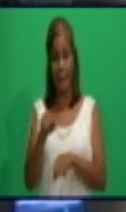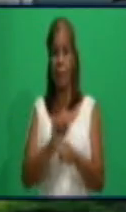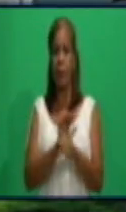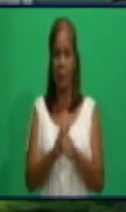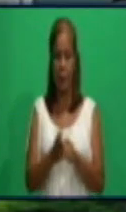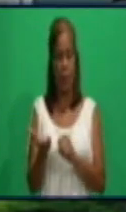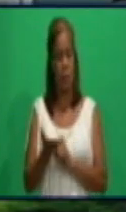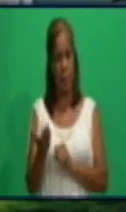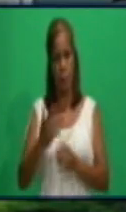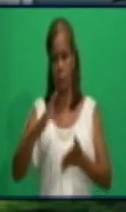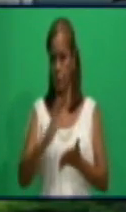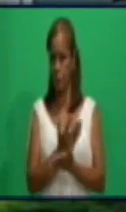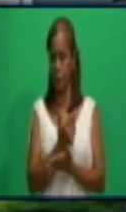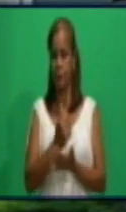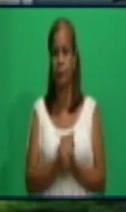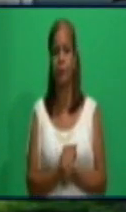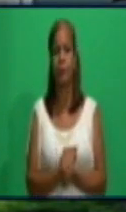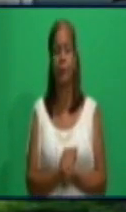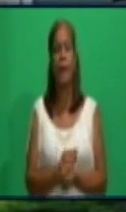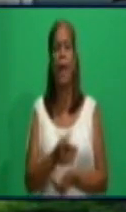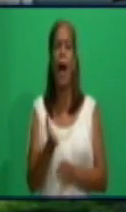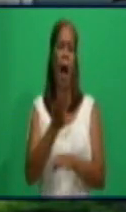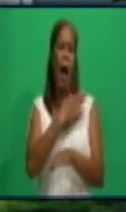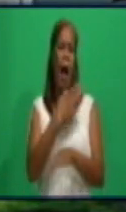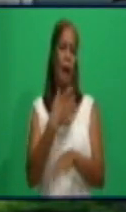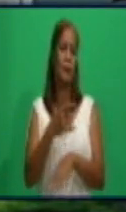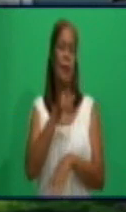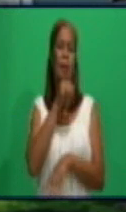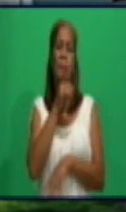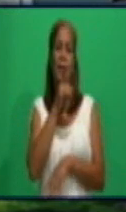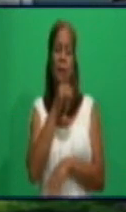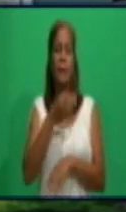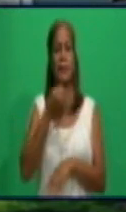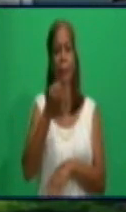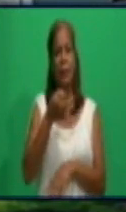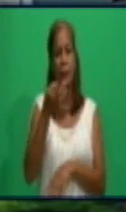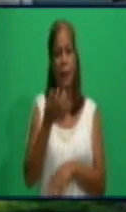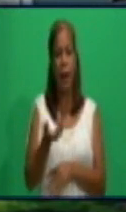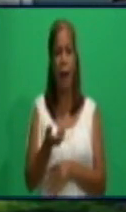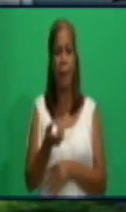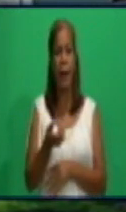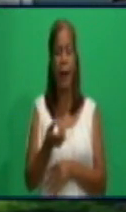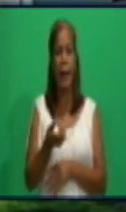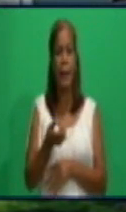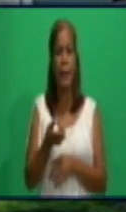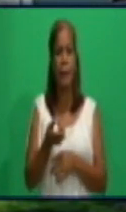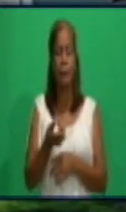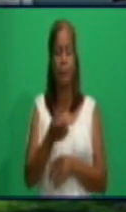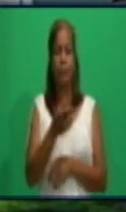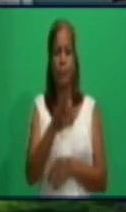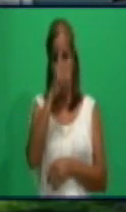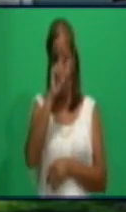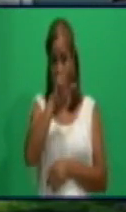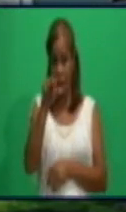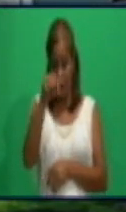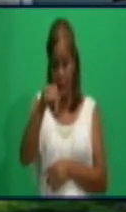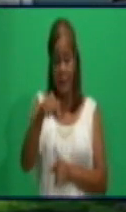el pasado viernes aquí mismo se explicaba de un evento de transmisión en el Hospital Carlos Manuel de Céspedes.